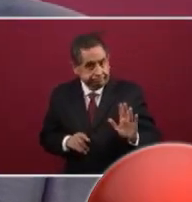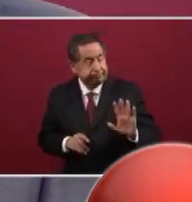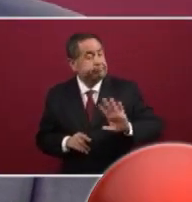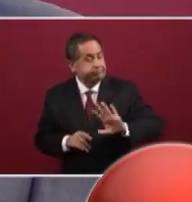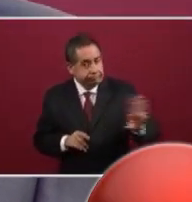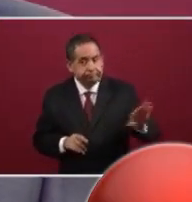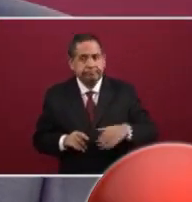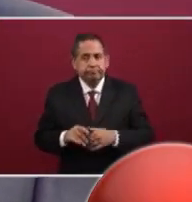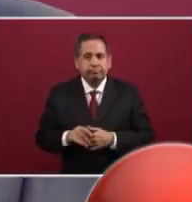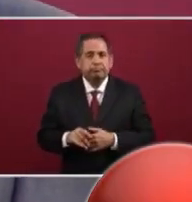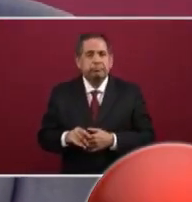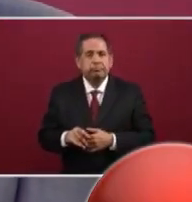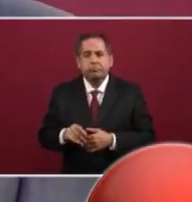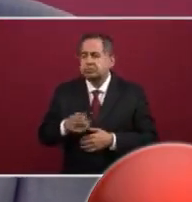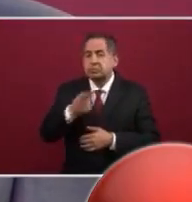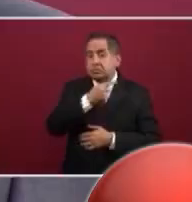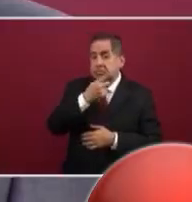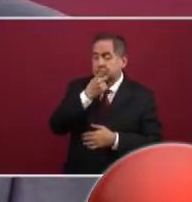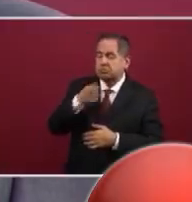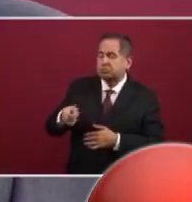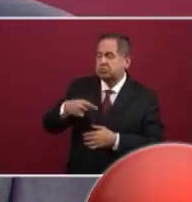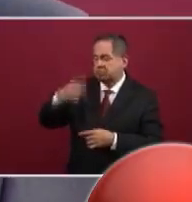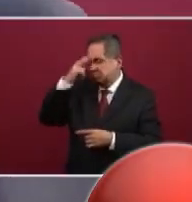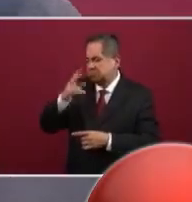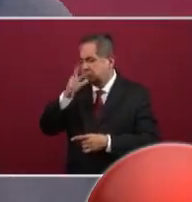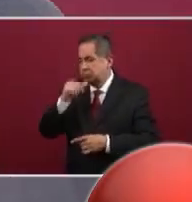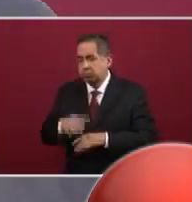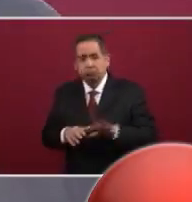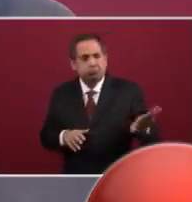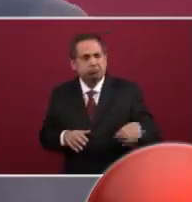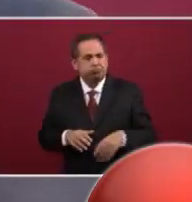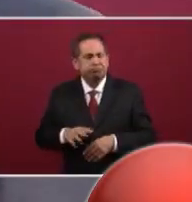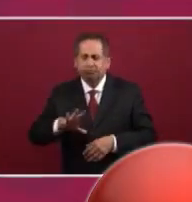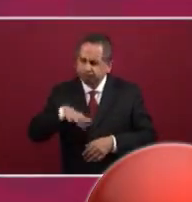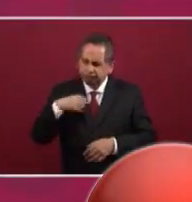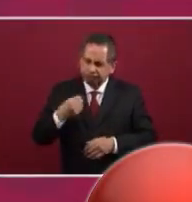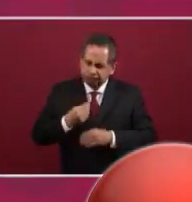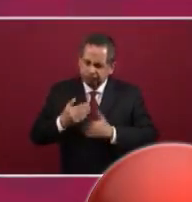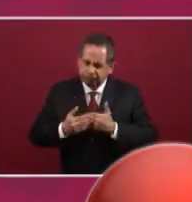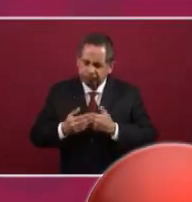y que no íbamos a tener capacidad los mexicanos. Y salió adelante